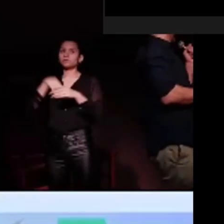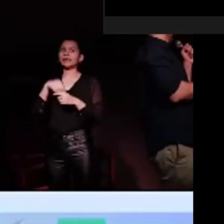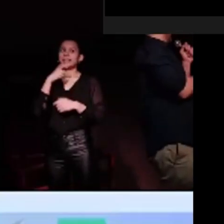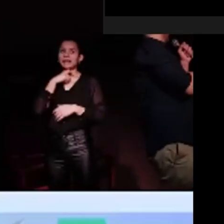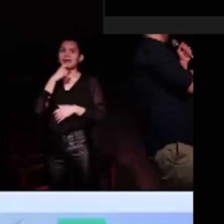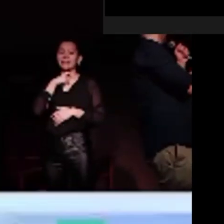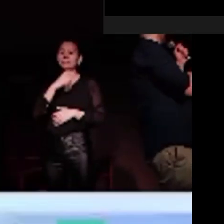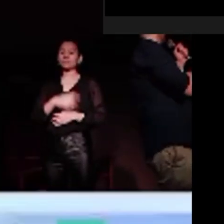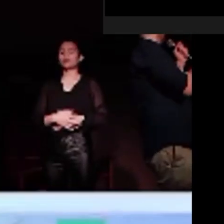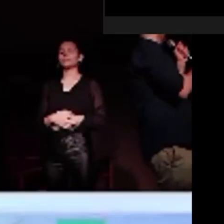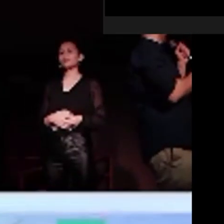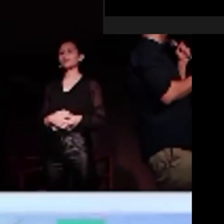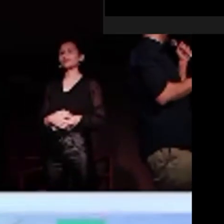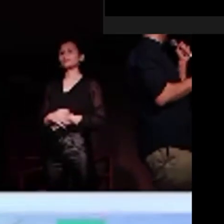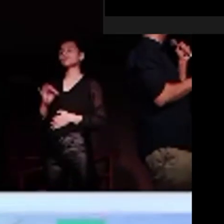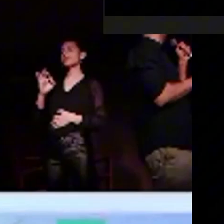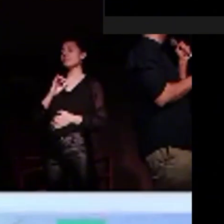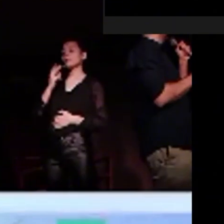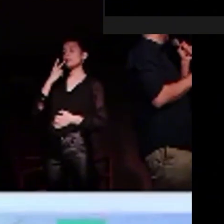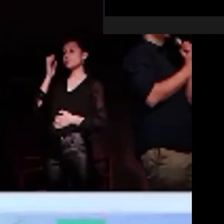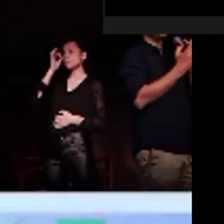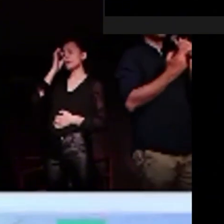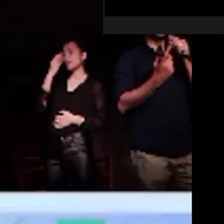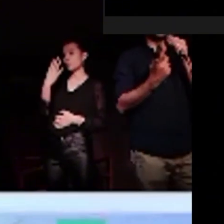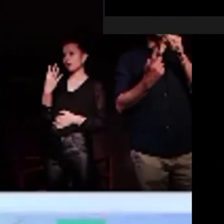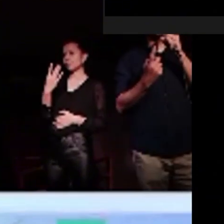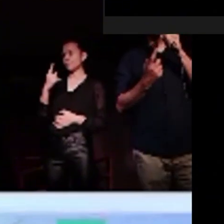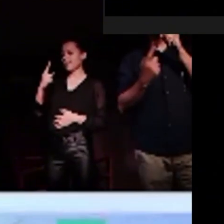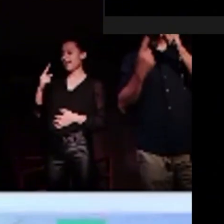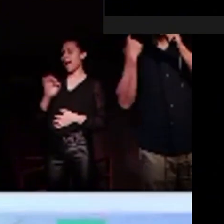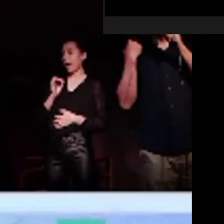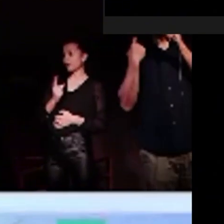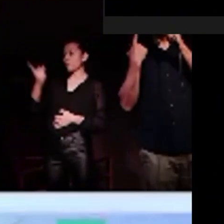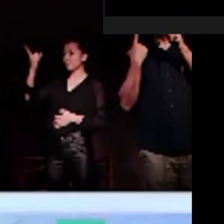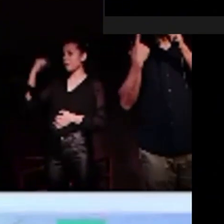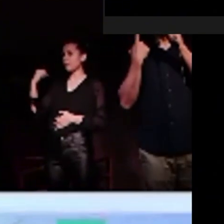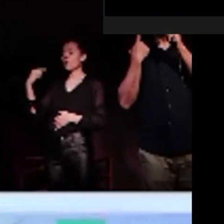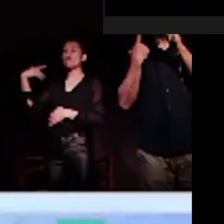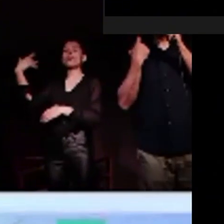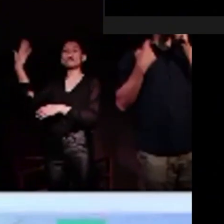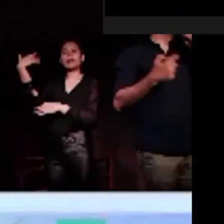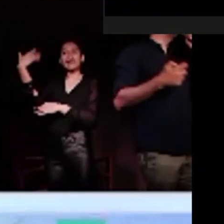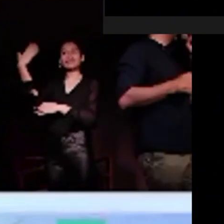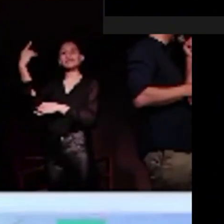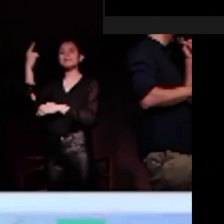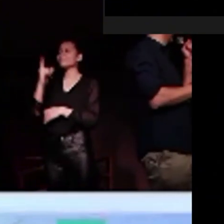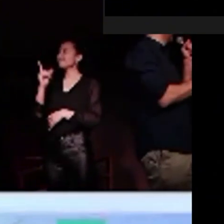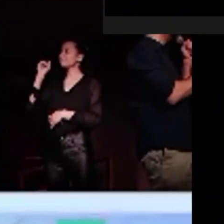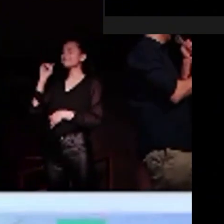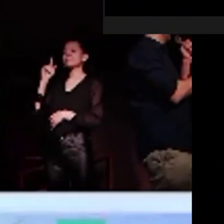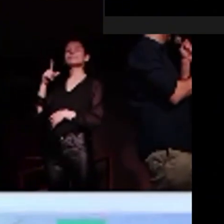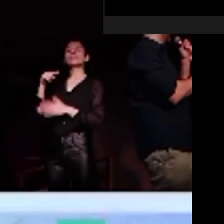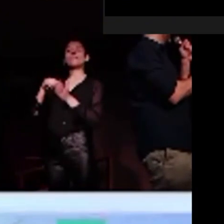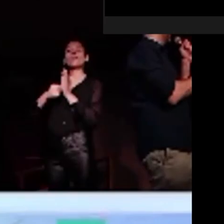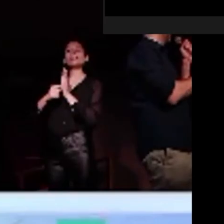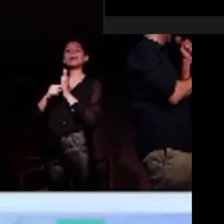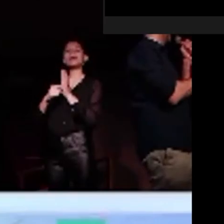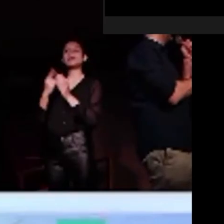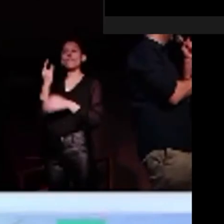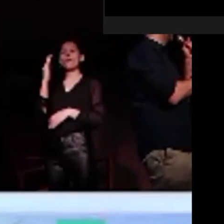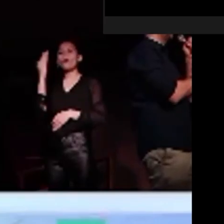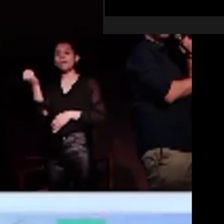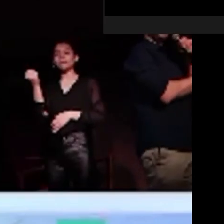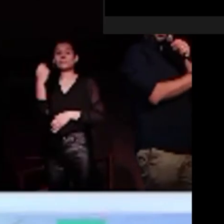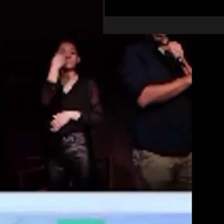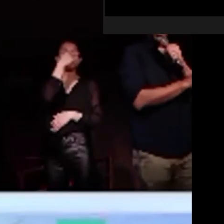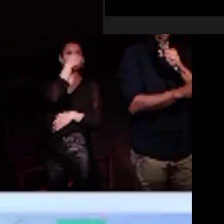Entonces en el 2024, el año pasado, hicimos las primeras jornadas allá en la Facultad de Ciencias Exactas y Naturales. Betty está acá están